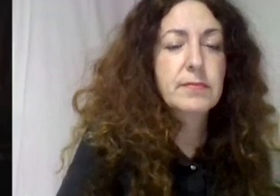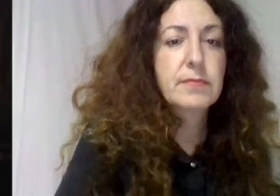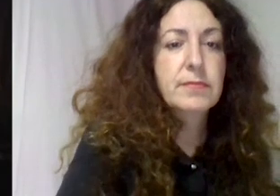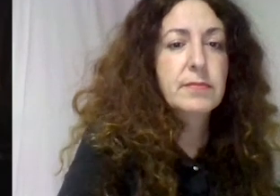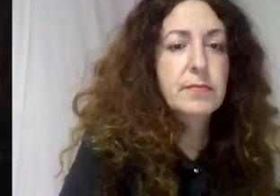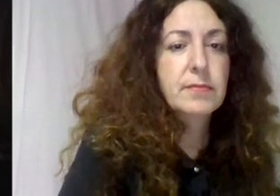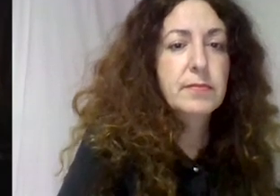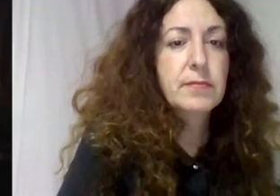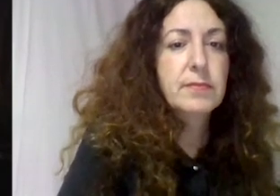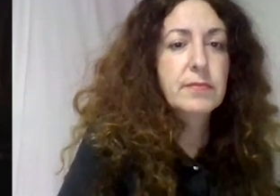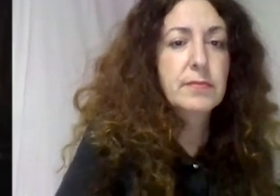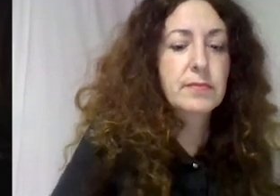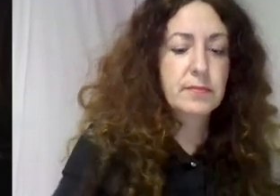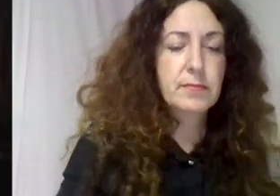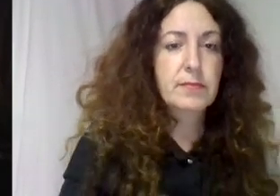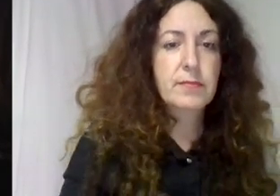contaminado.